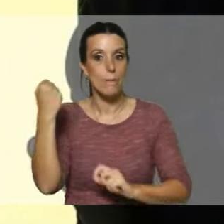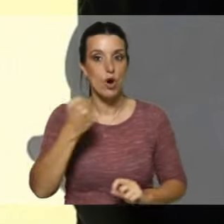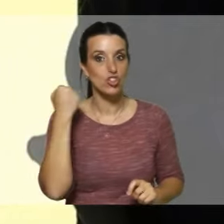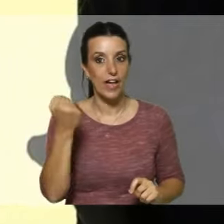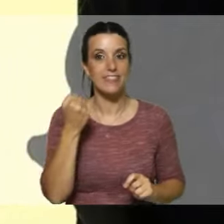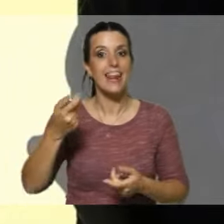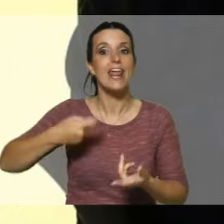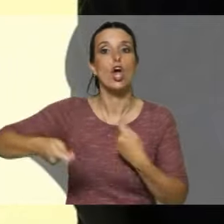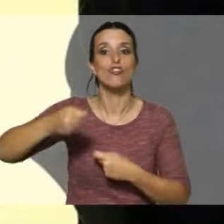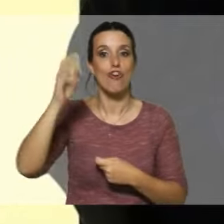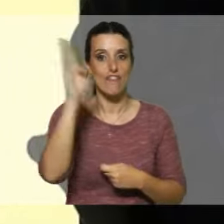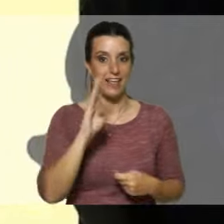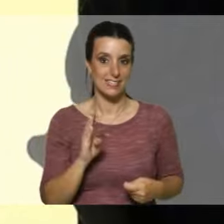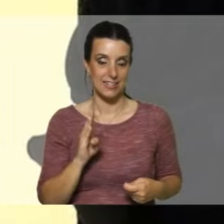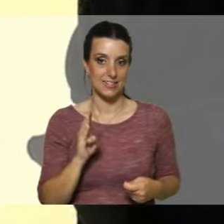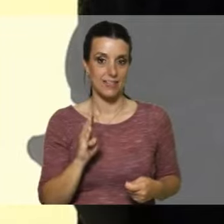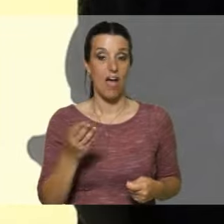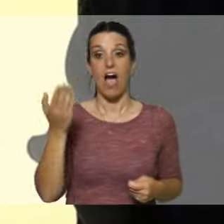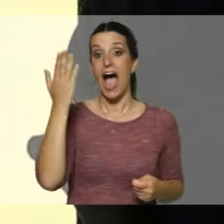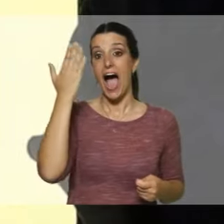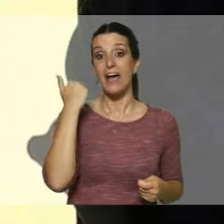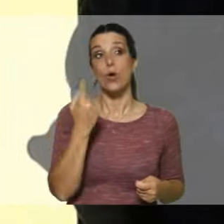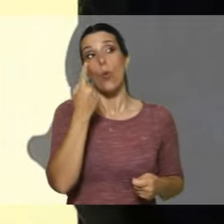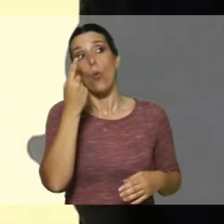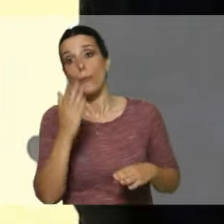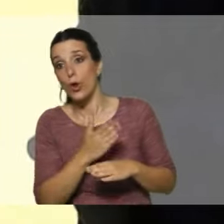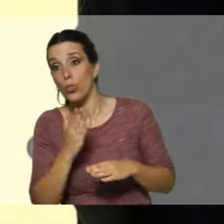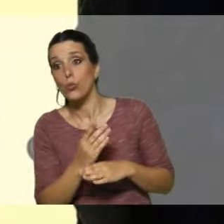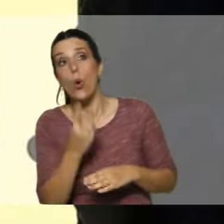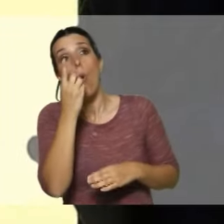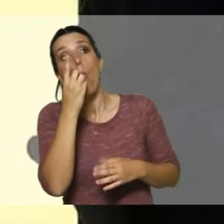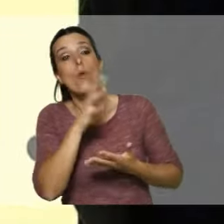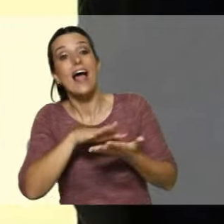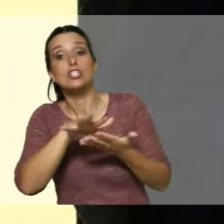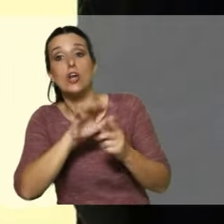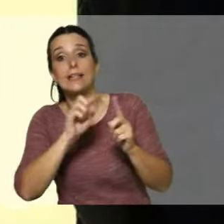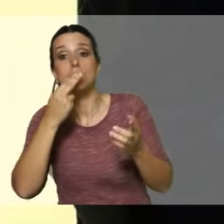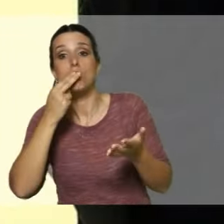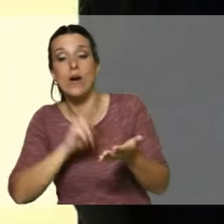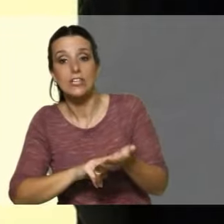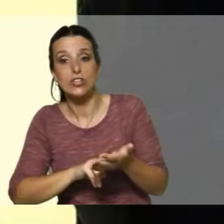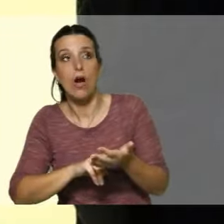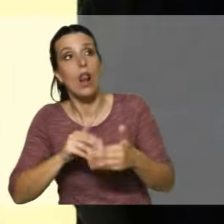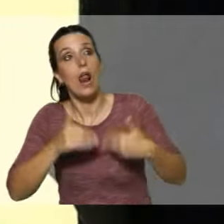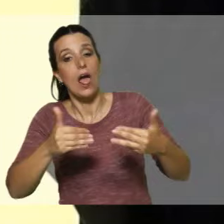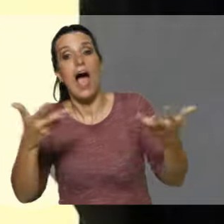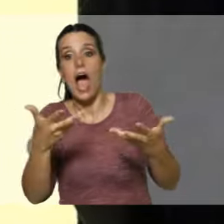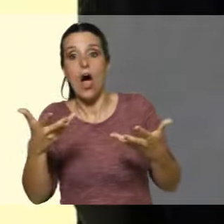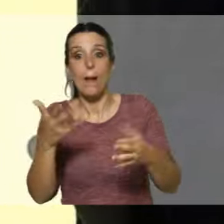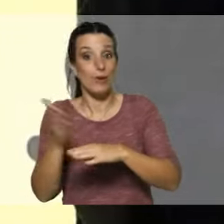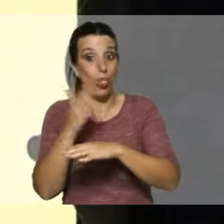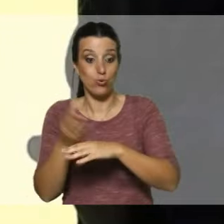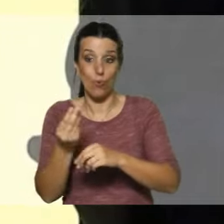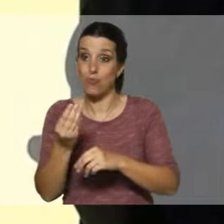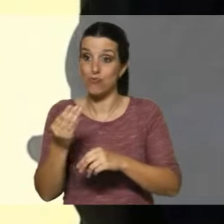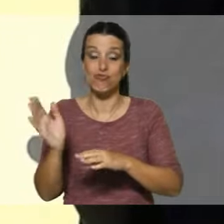en los negocios con Brasil antes era un producto una zona franca y siempre a plazo y Ah son varios productos